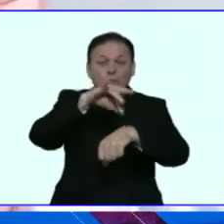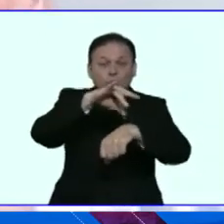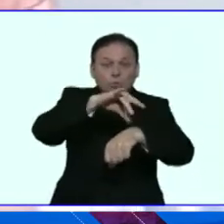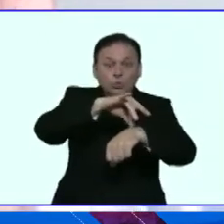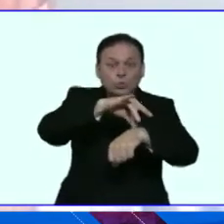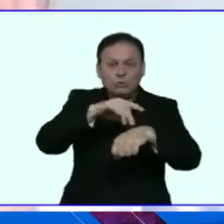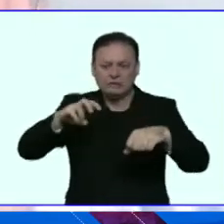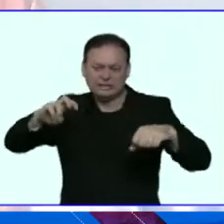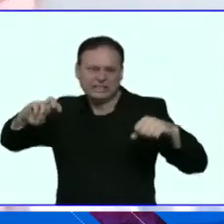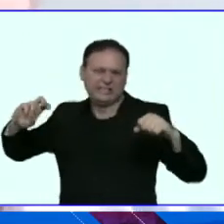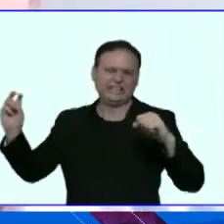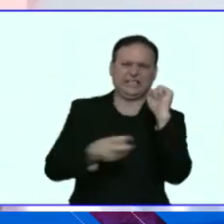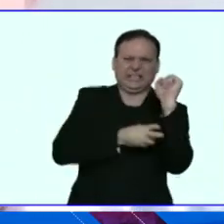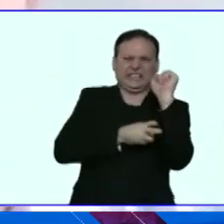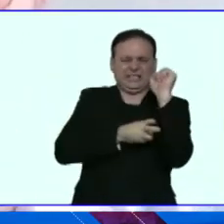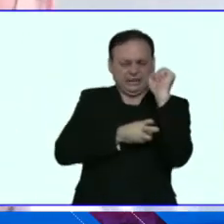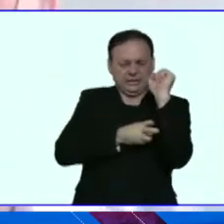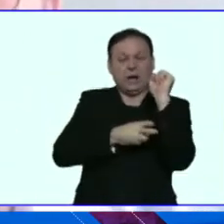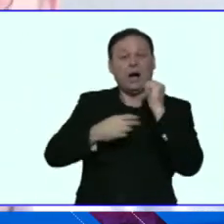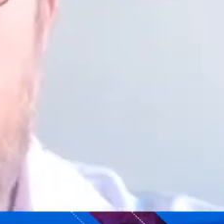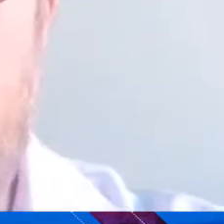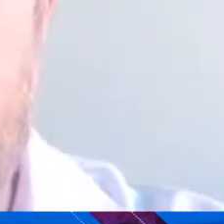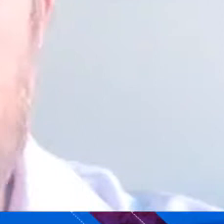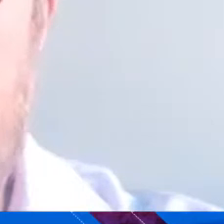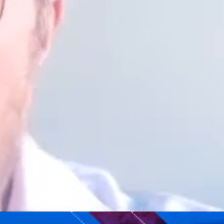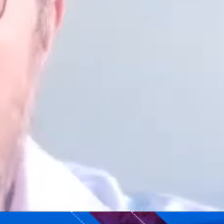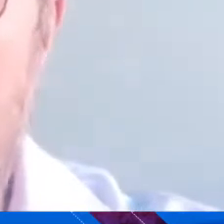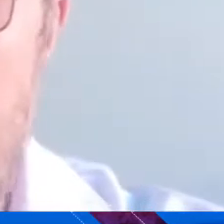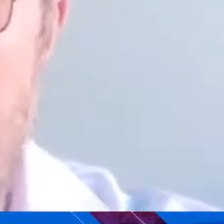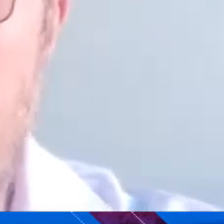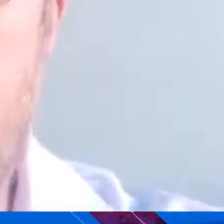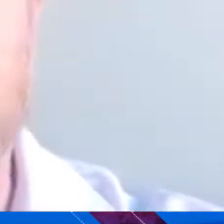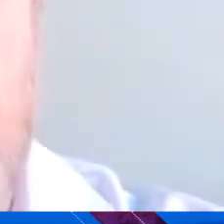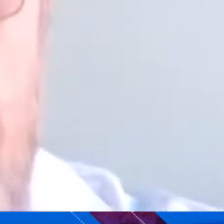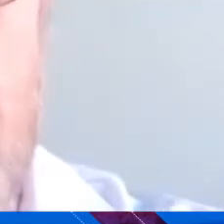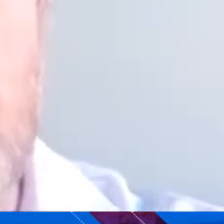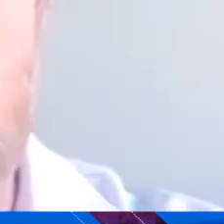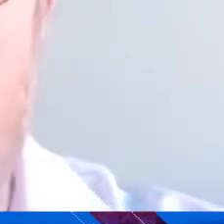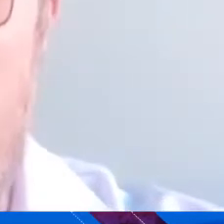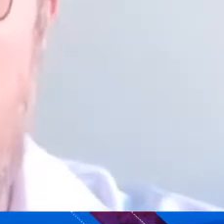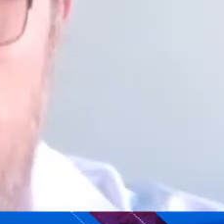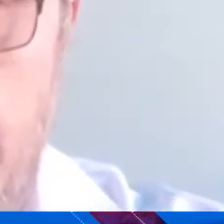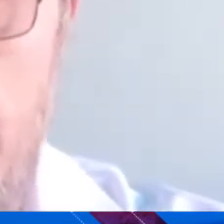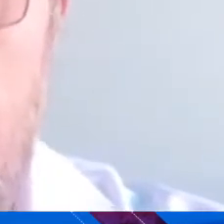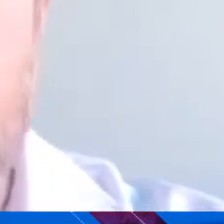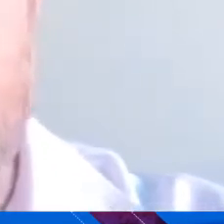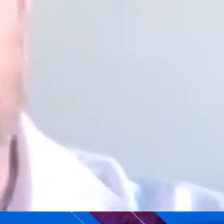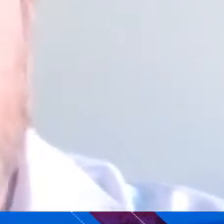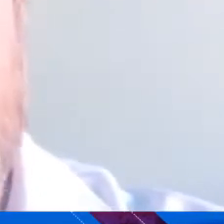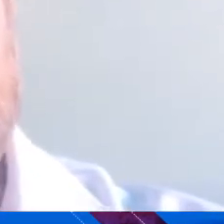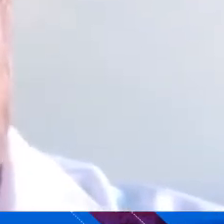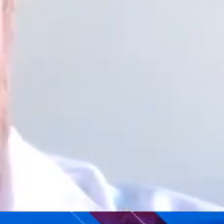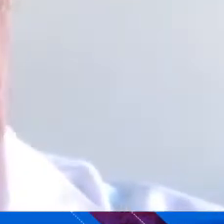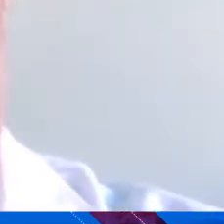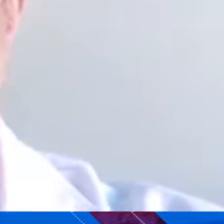ratas de esto ya hace tiempo. Y un residente hizo una infección del brazo secundaria a una mordedura de rata de esto